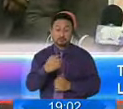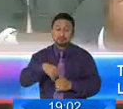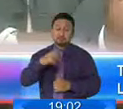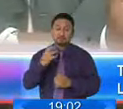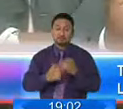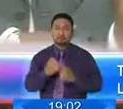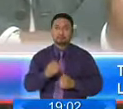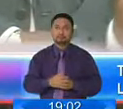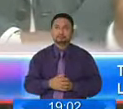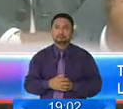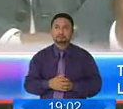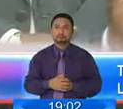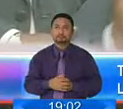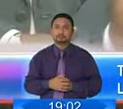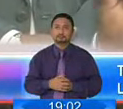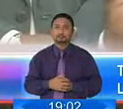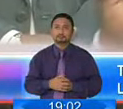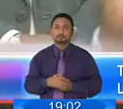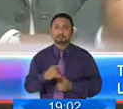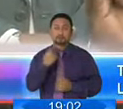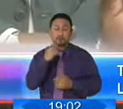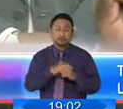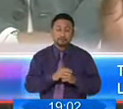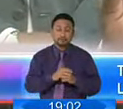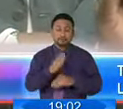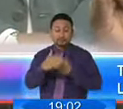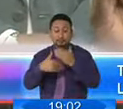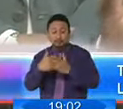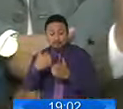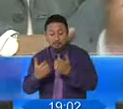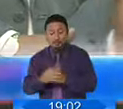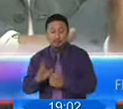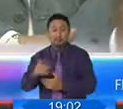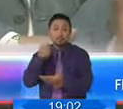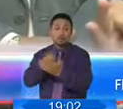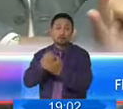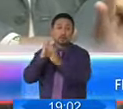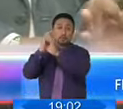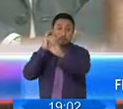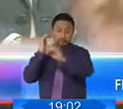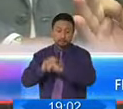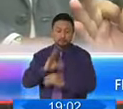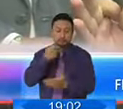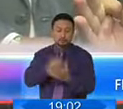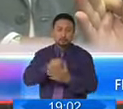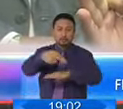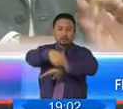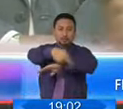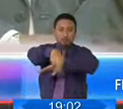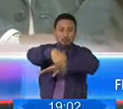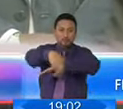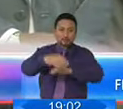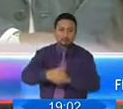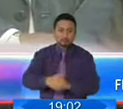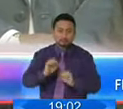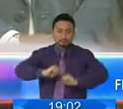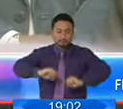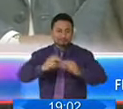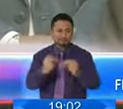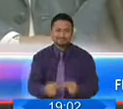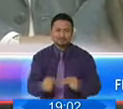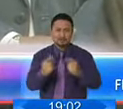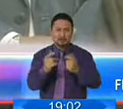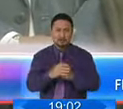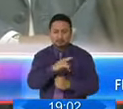situación. Repercute en la compra de los buses, en las importaciones, en la compra de piezas y partes, y genera inmediatamente